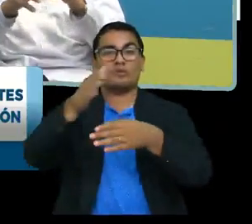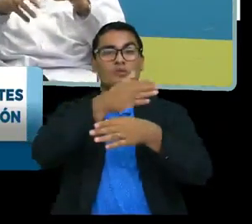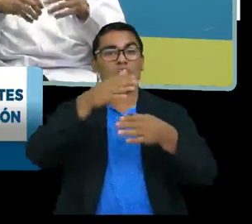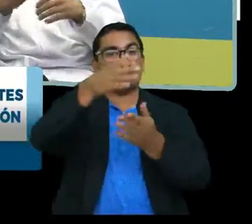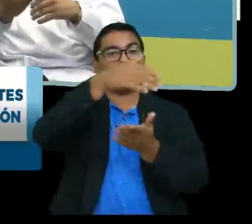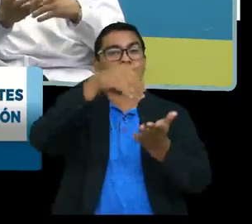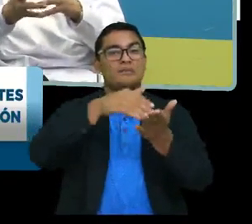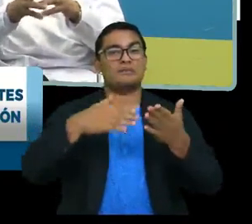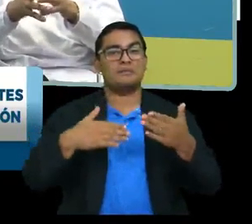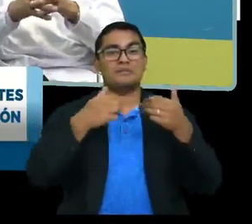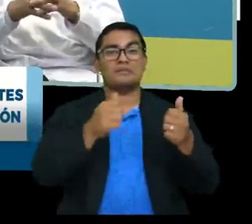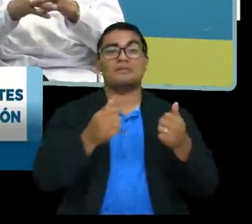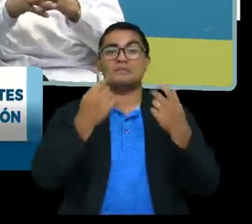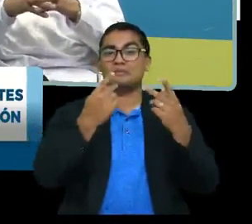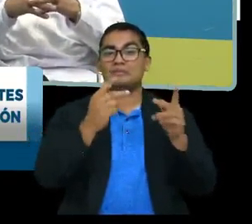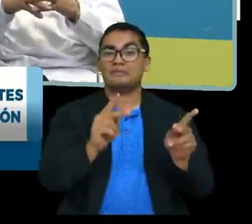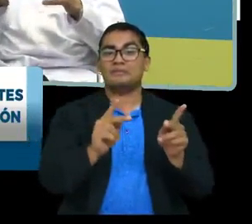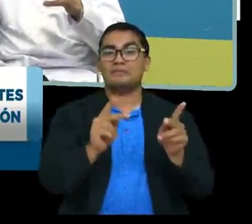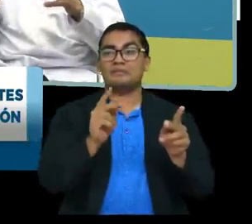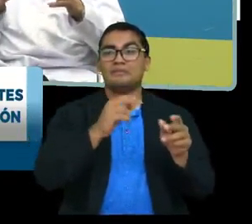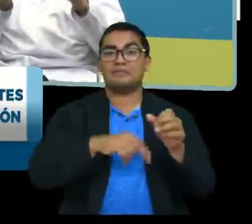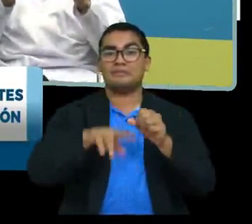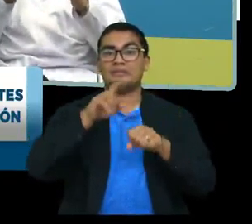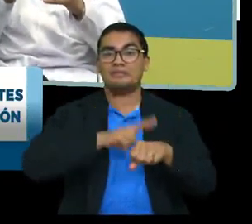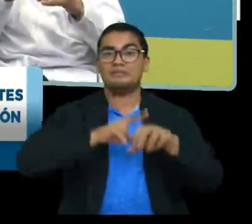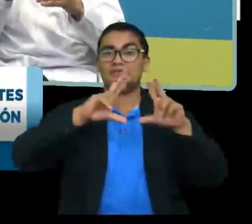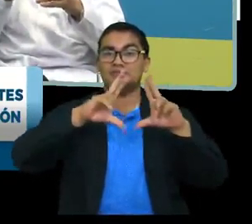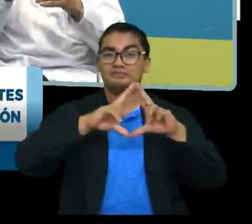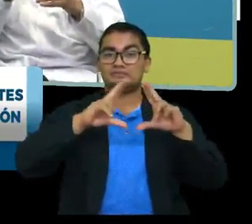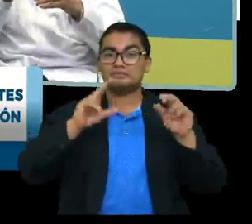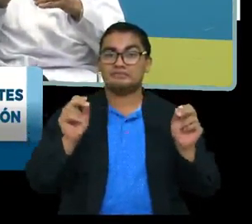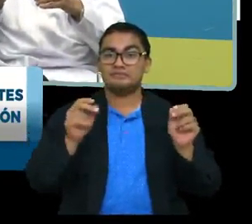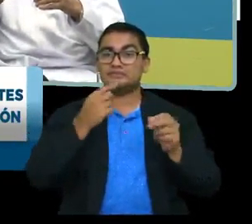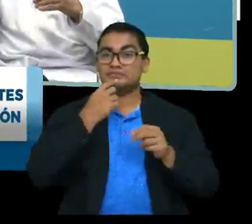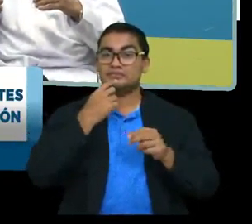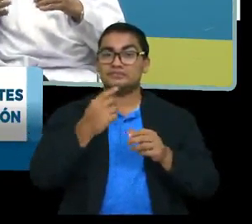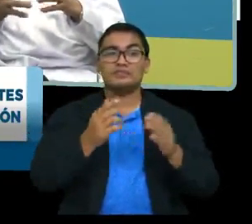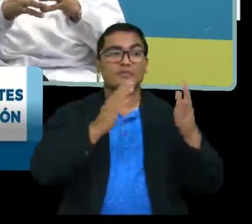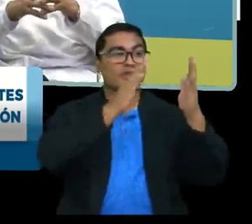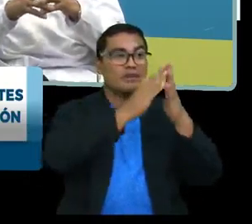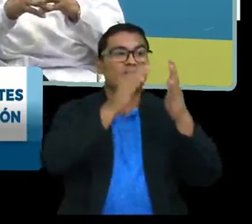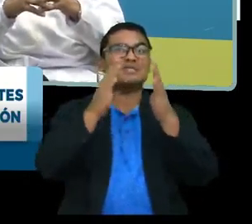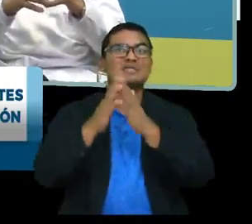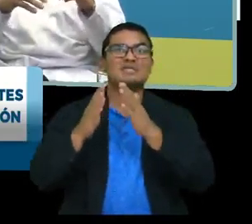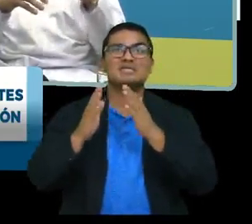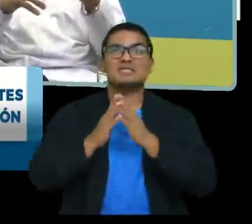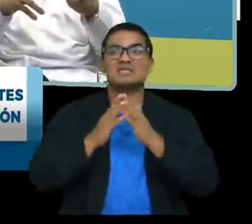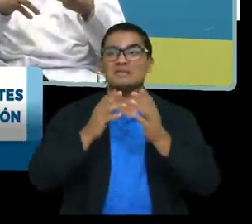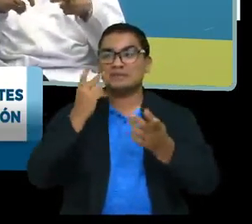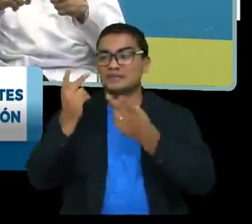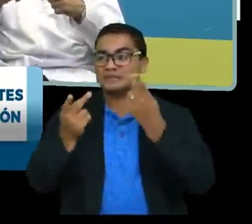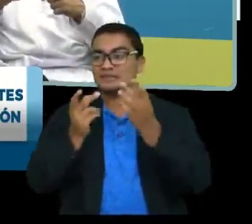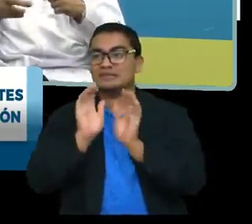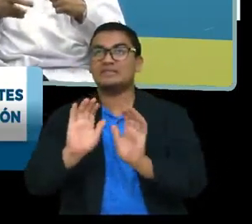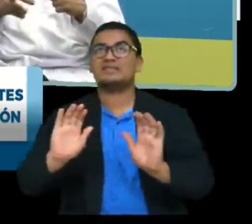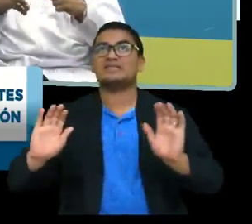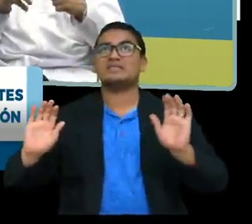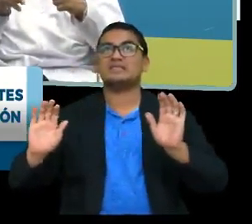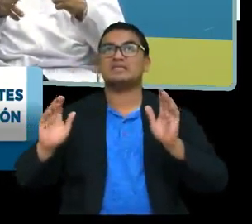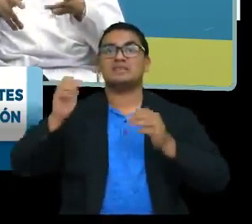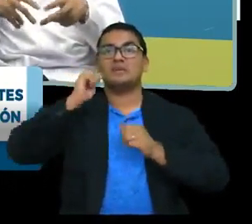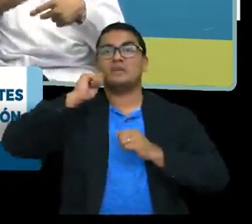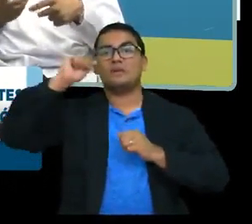embargo, existe una jornada de vacunación, que es lo que vos decías, andar de casa en casa, visitando a los niños, a los